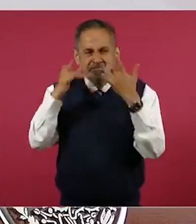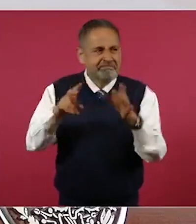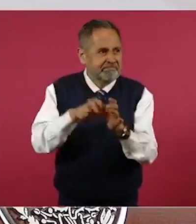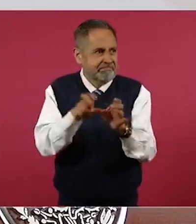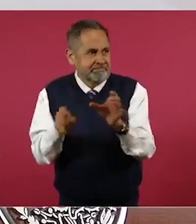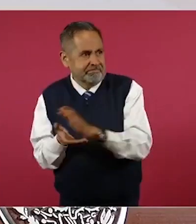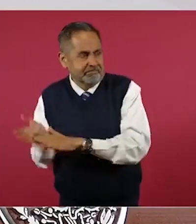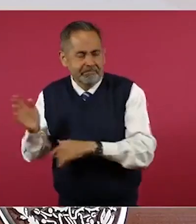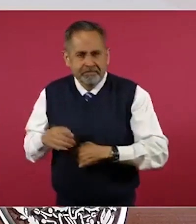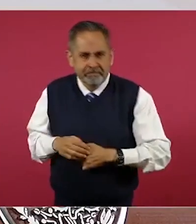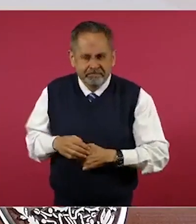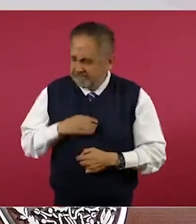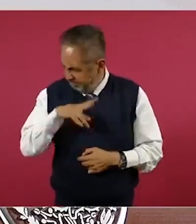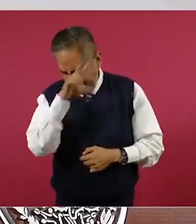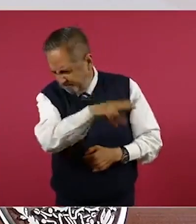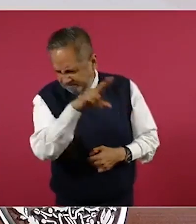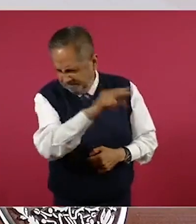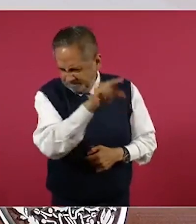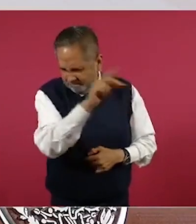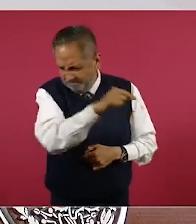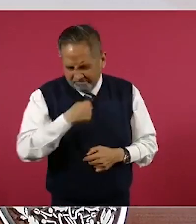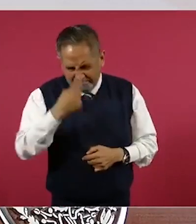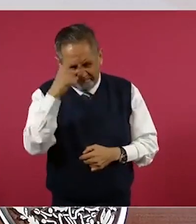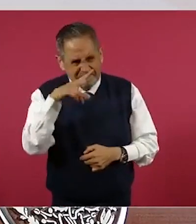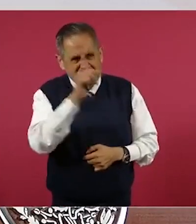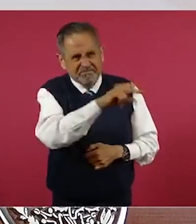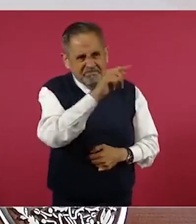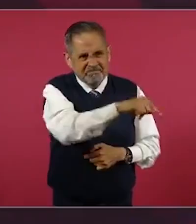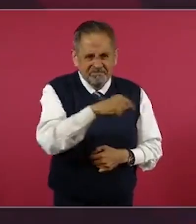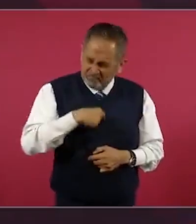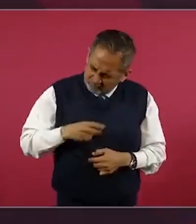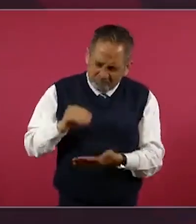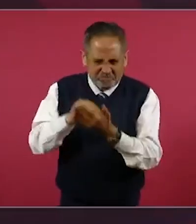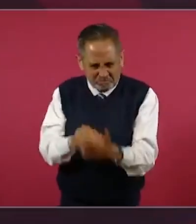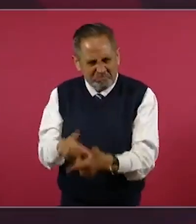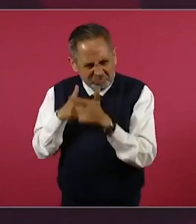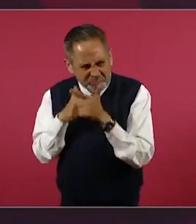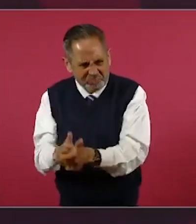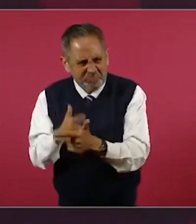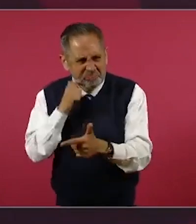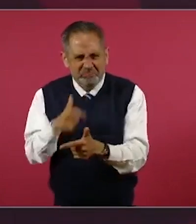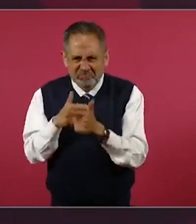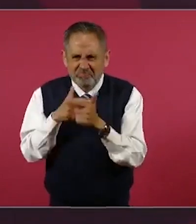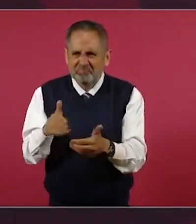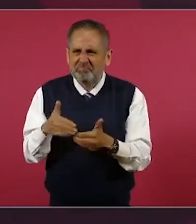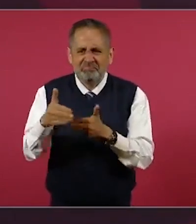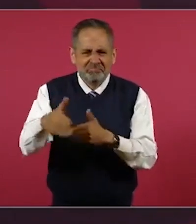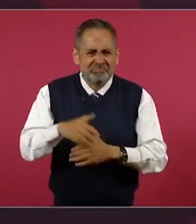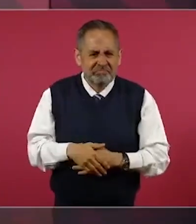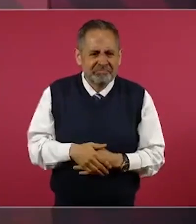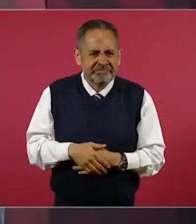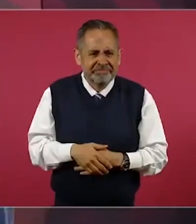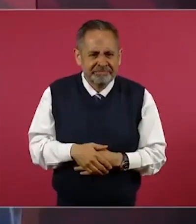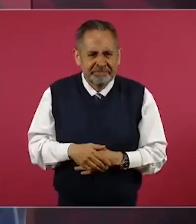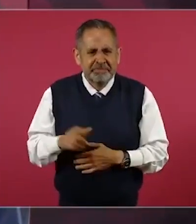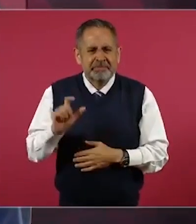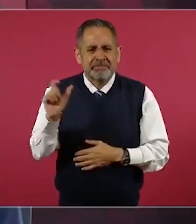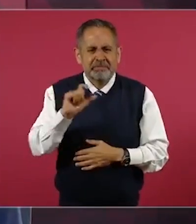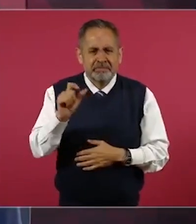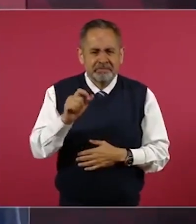entre mí no les voy a dar ese gusto No yo me voy a ir cuando lo